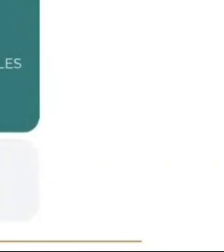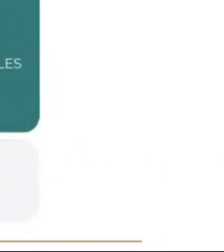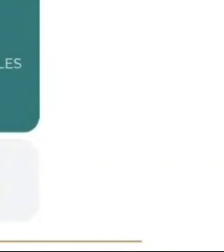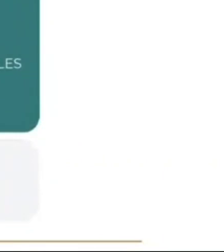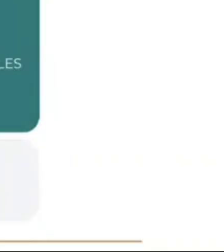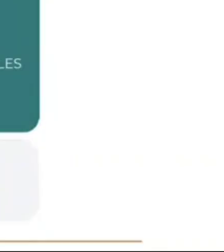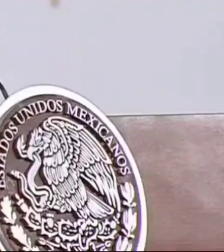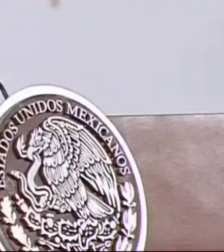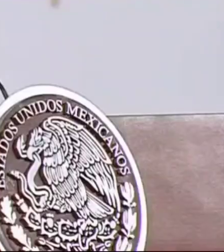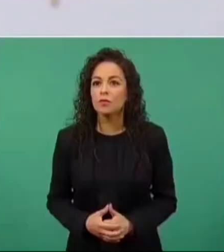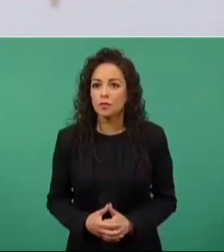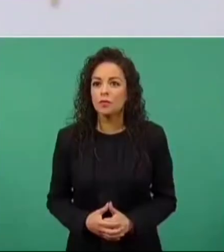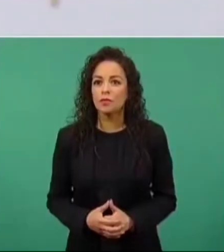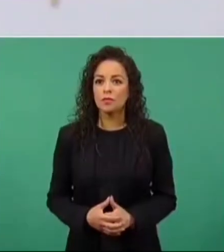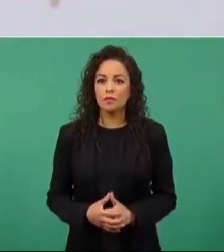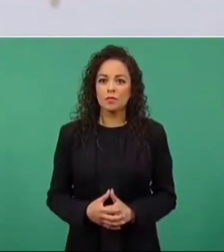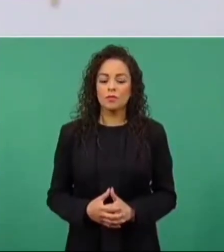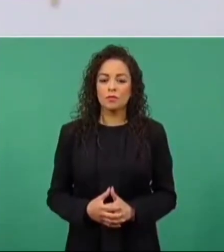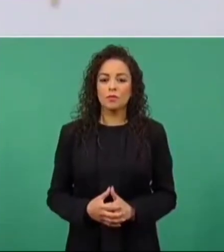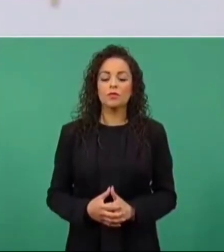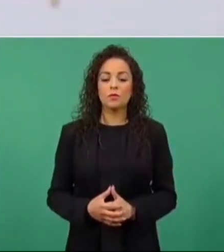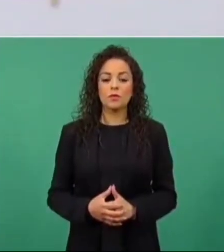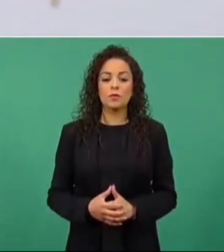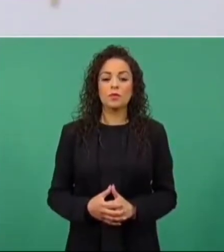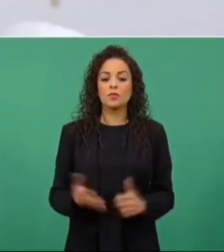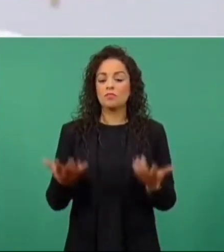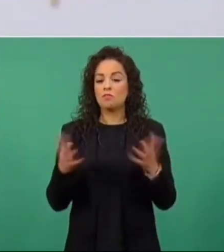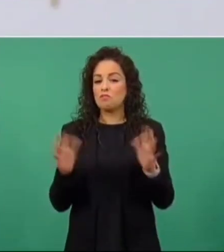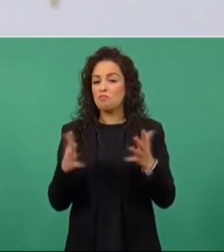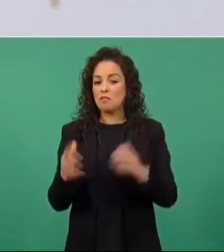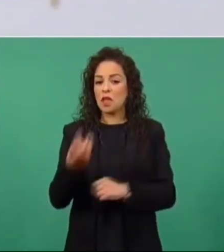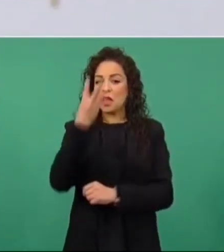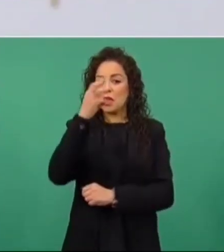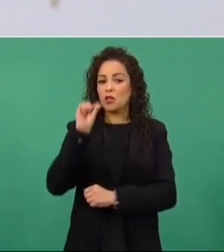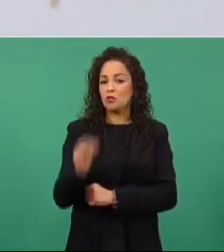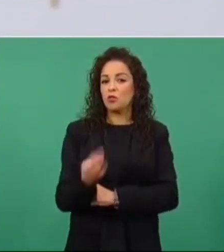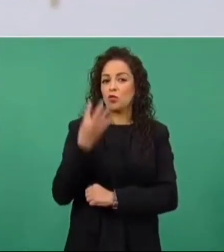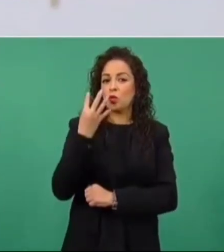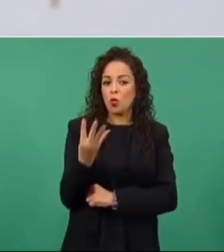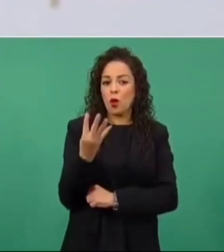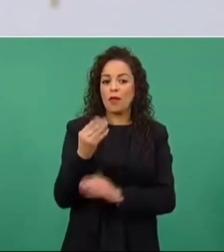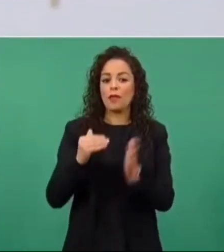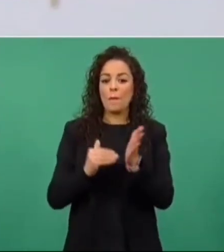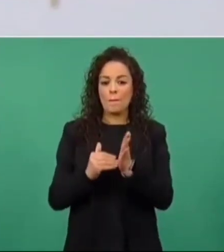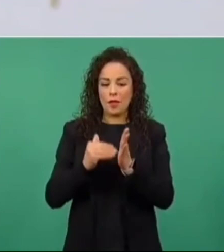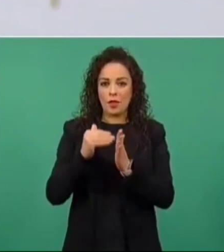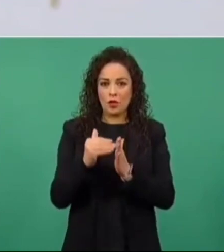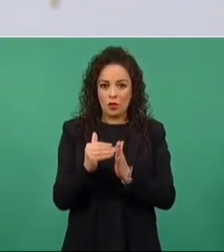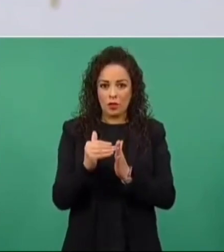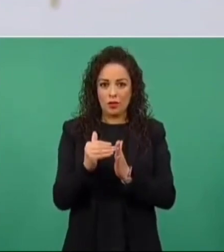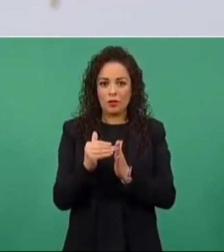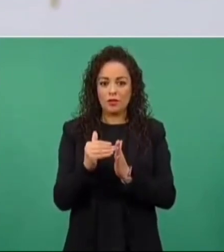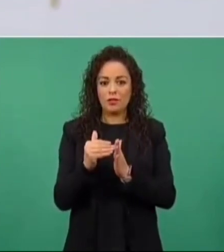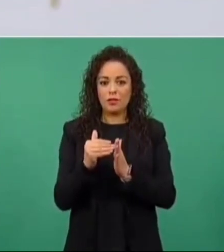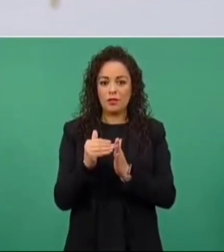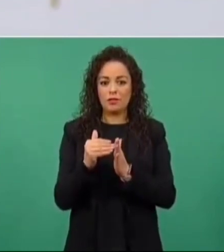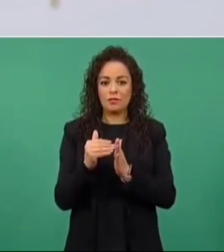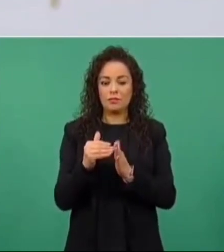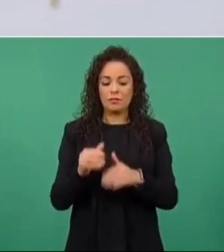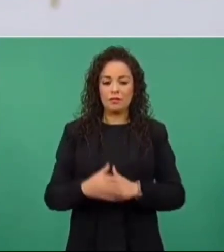de mexicanas y mexicanos alcanzados en promedio de 3.4 millones cada mes.